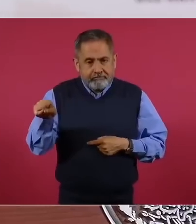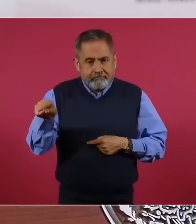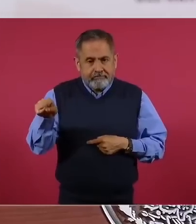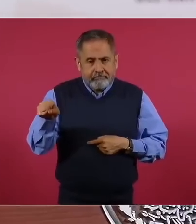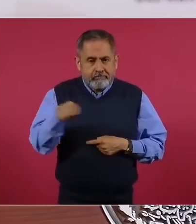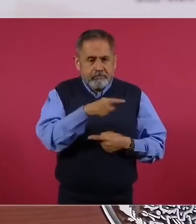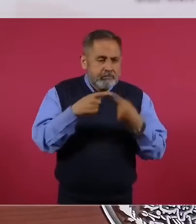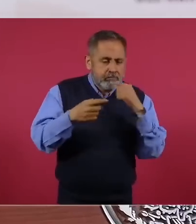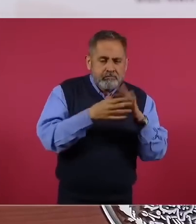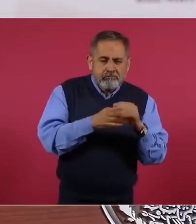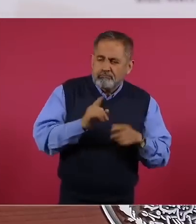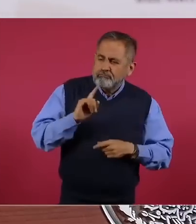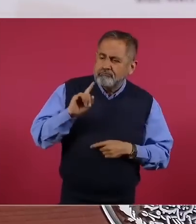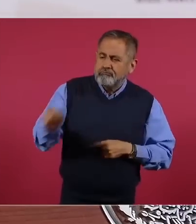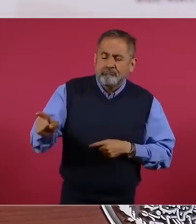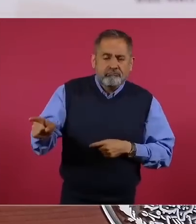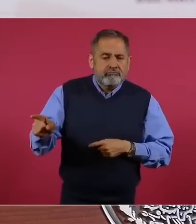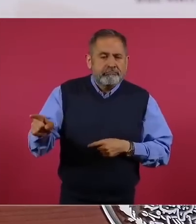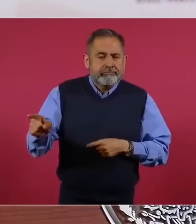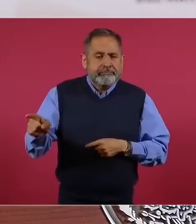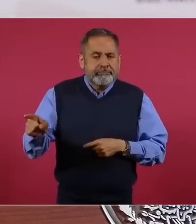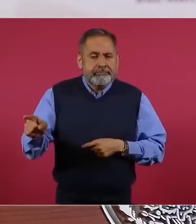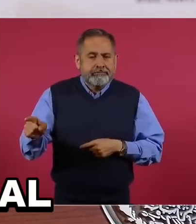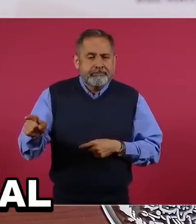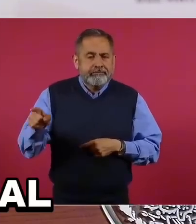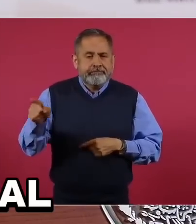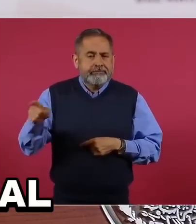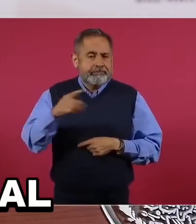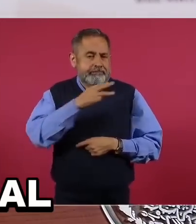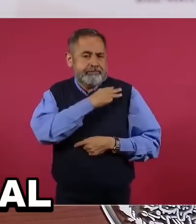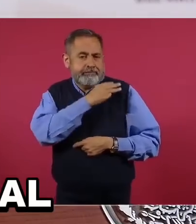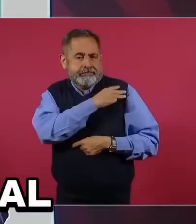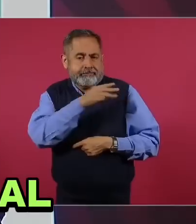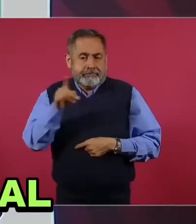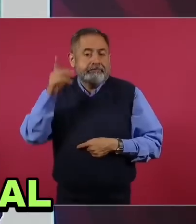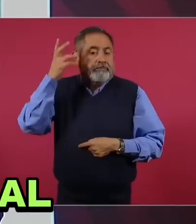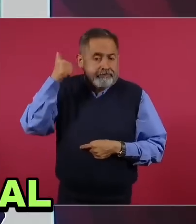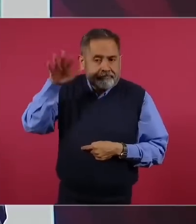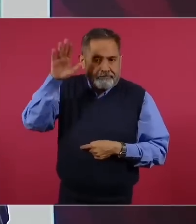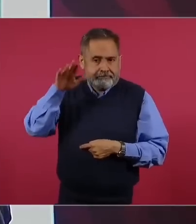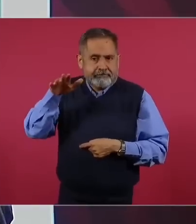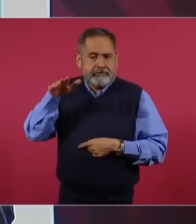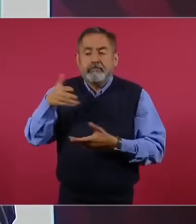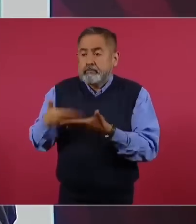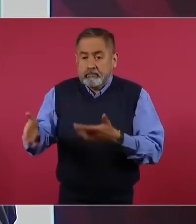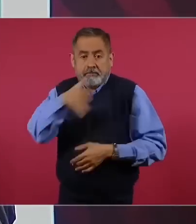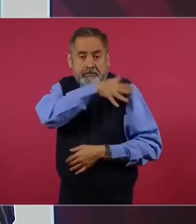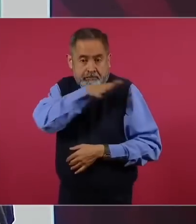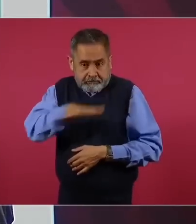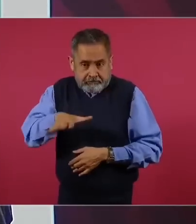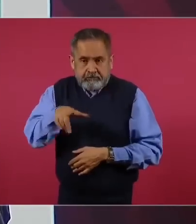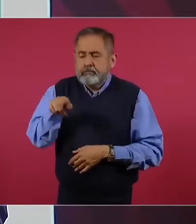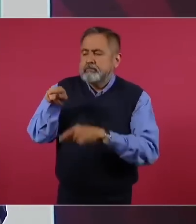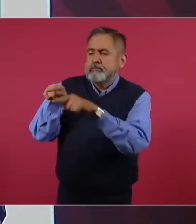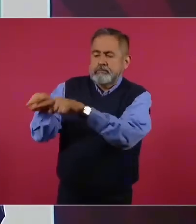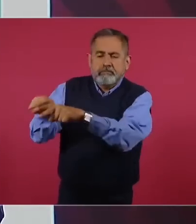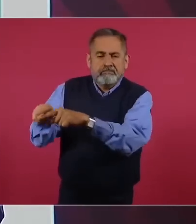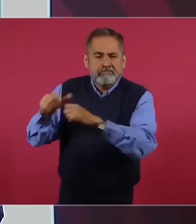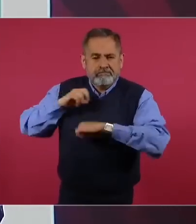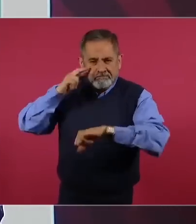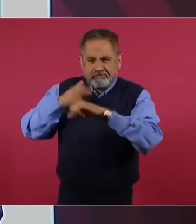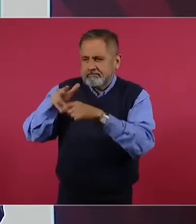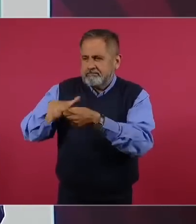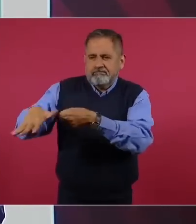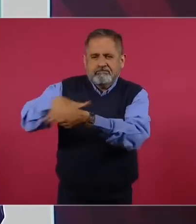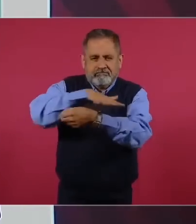o uno le dice que a un coronel entonces, ahora general, encargado de la